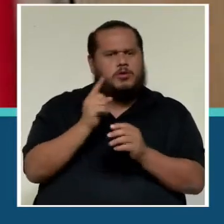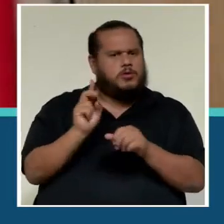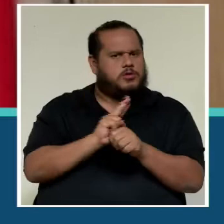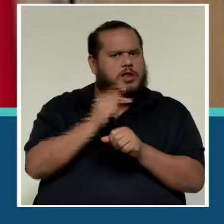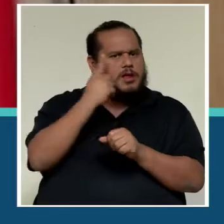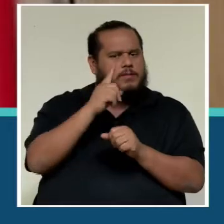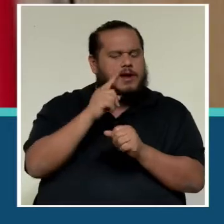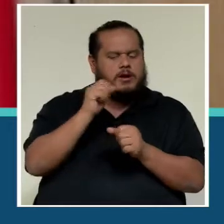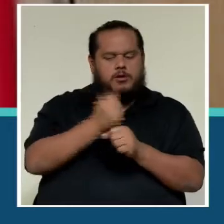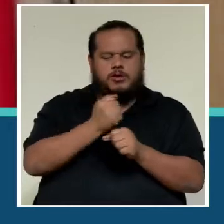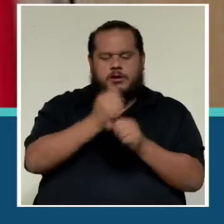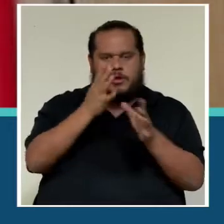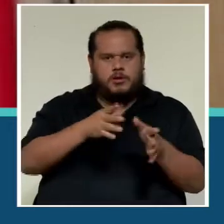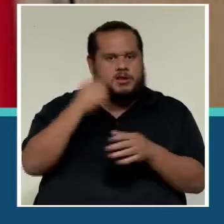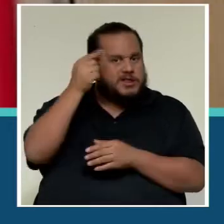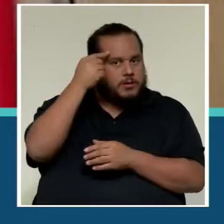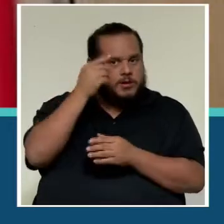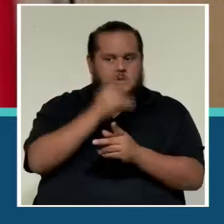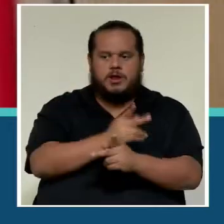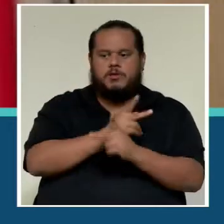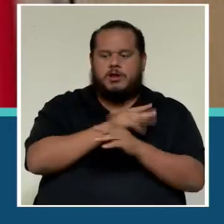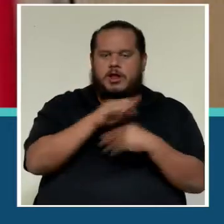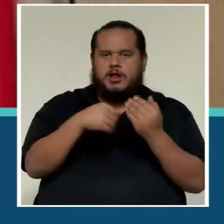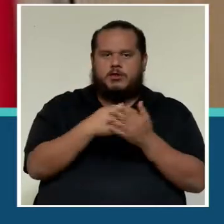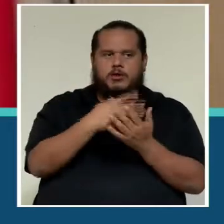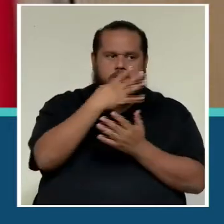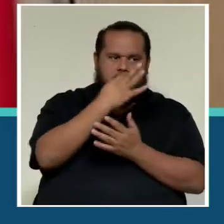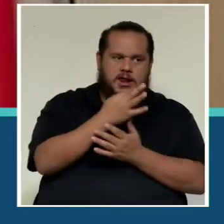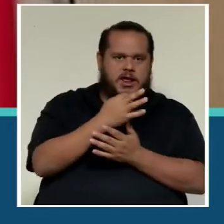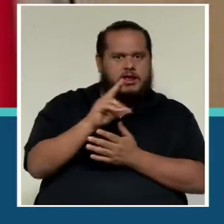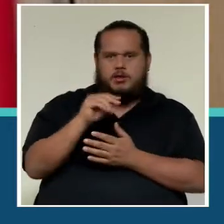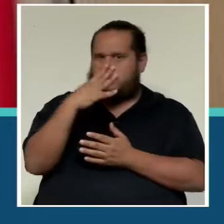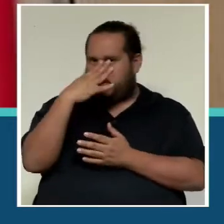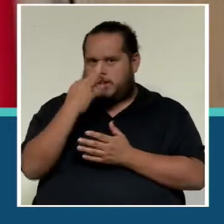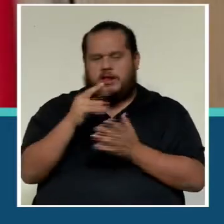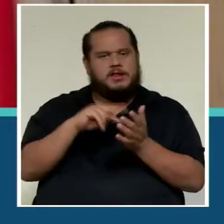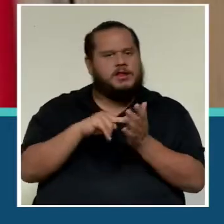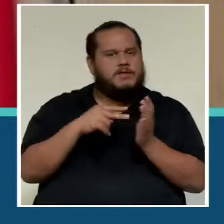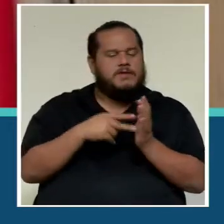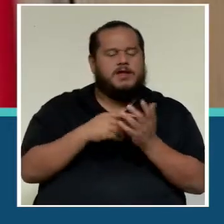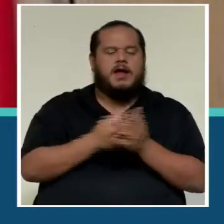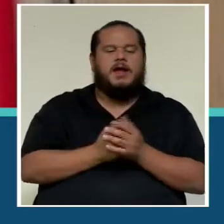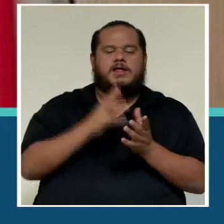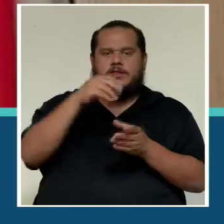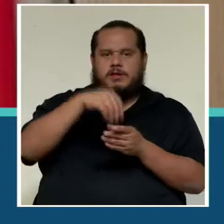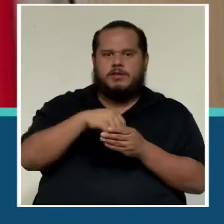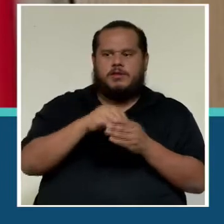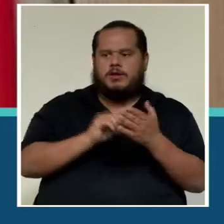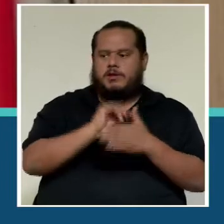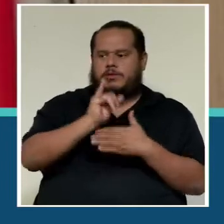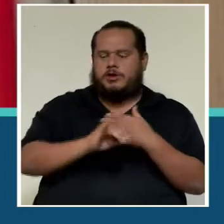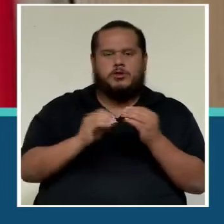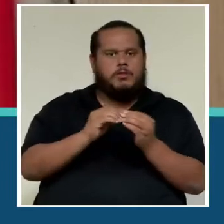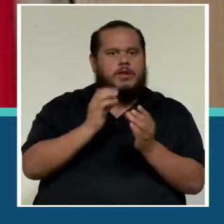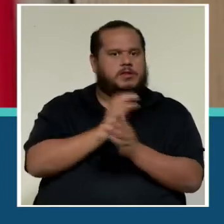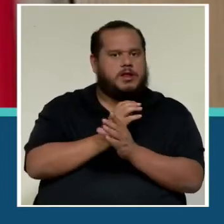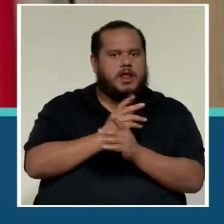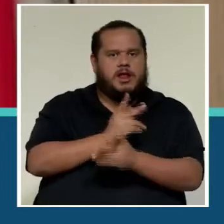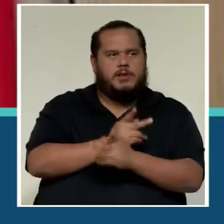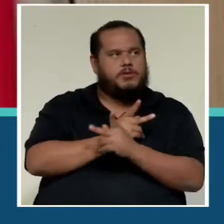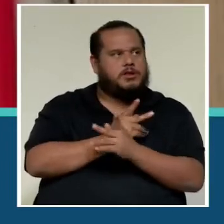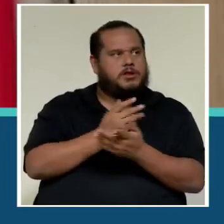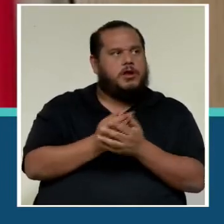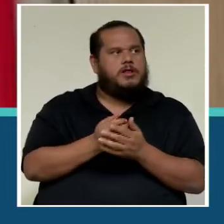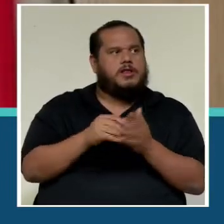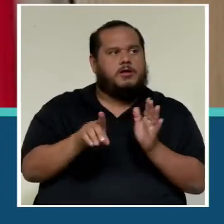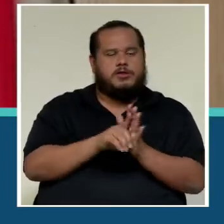funcionarios del gobierno y que protege a los que creen y a los que no creen. Es decir, se constituye en el proyecto más vanguardista en la protección de los derechos